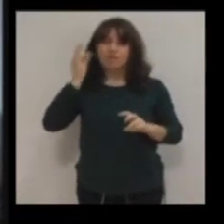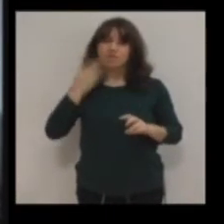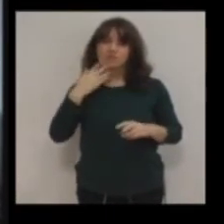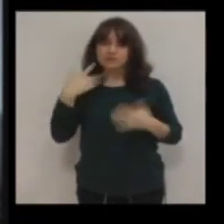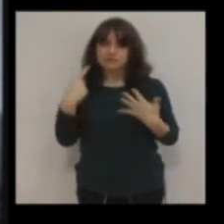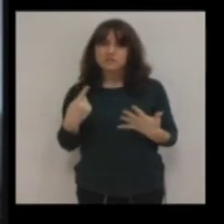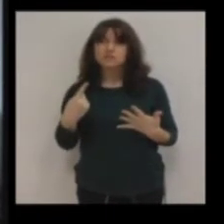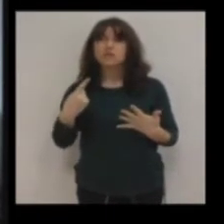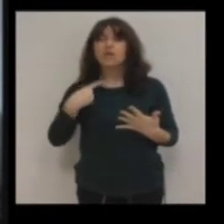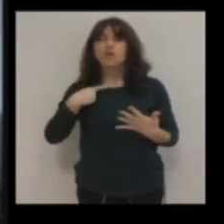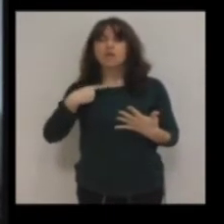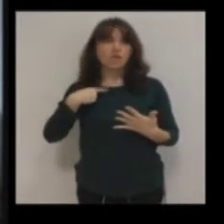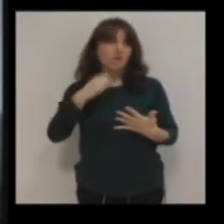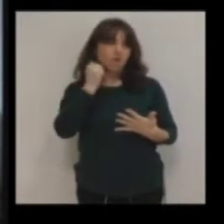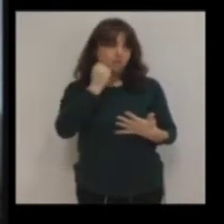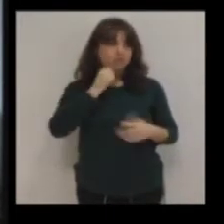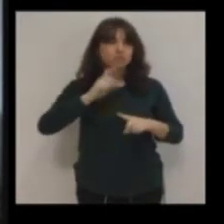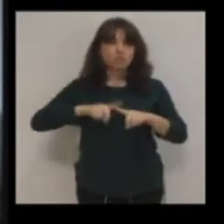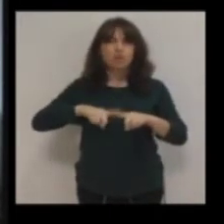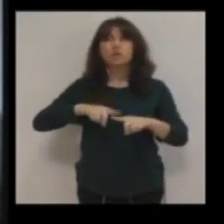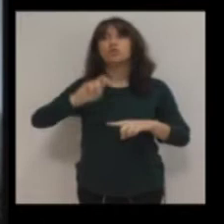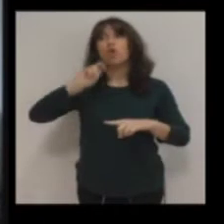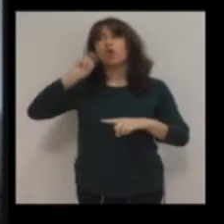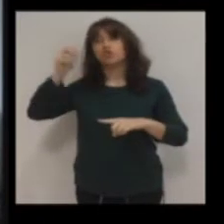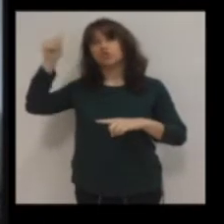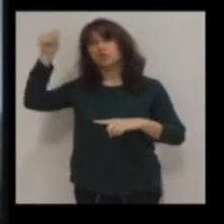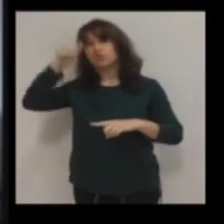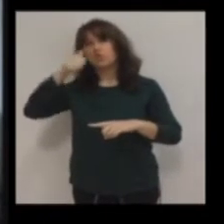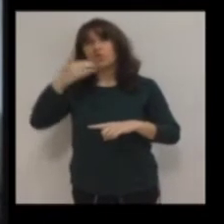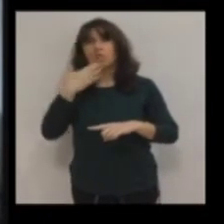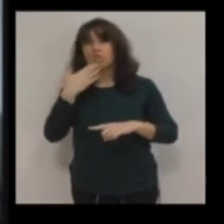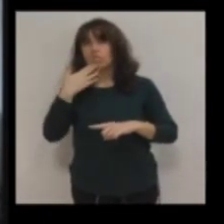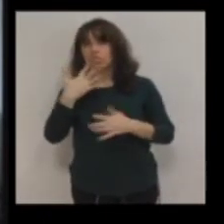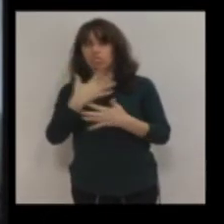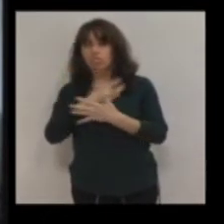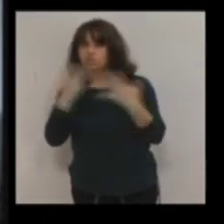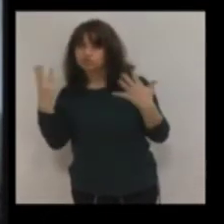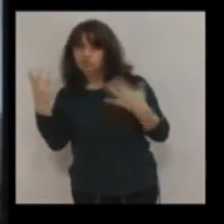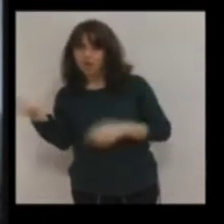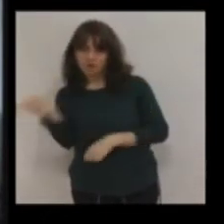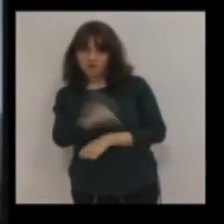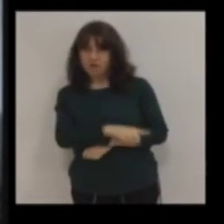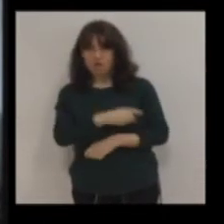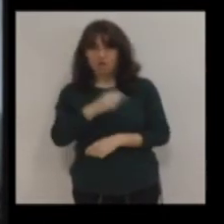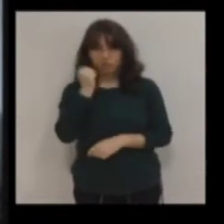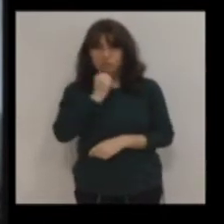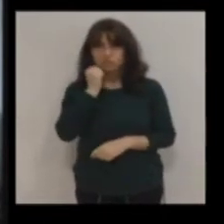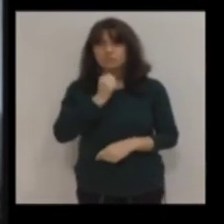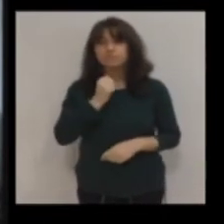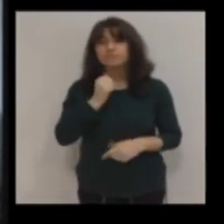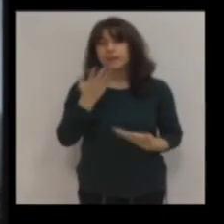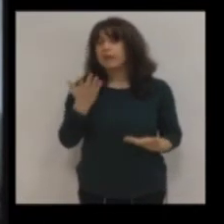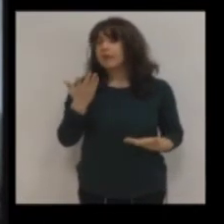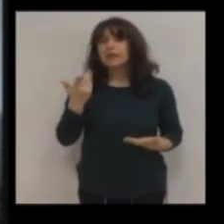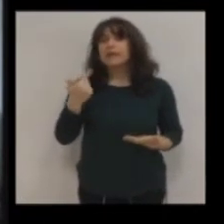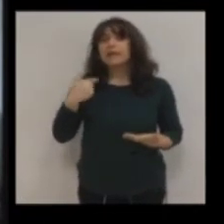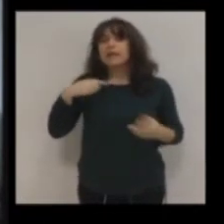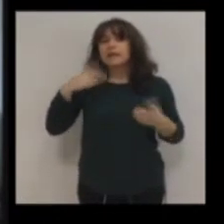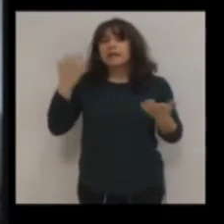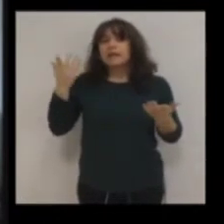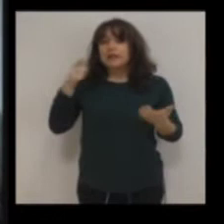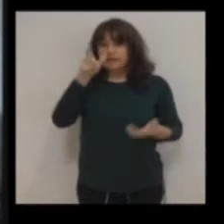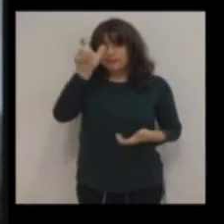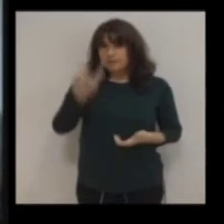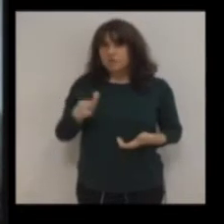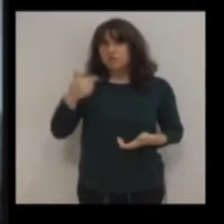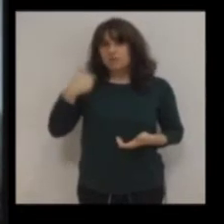años, de 8 años, por otro que tenía 18, no me acuerdo. El caso es que esta persona había tenido que declarar ya